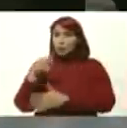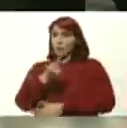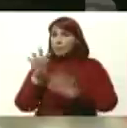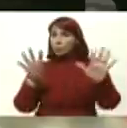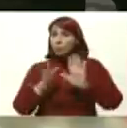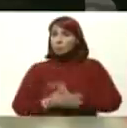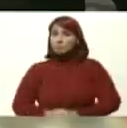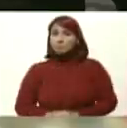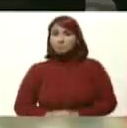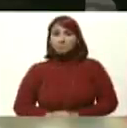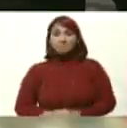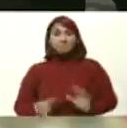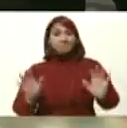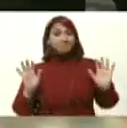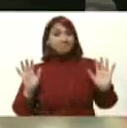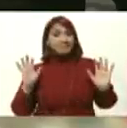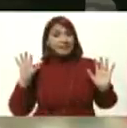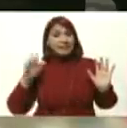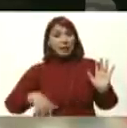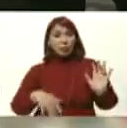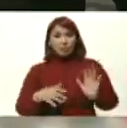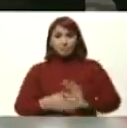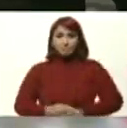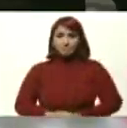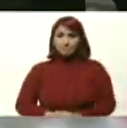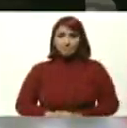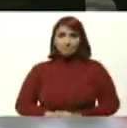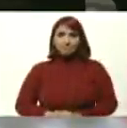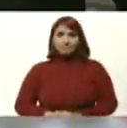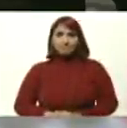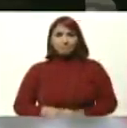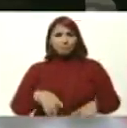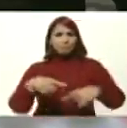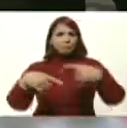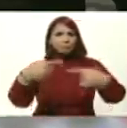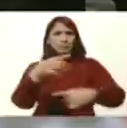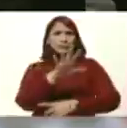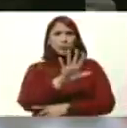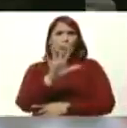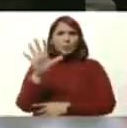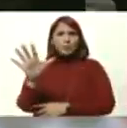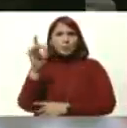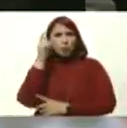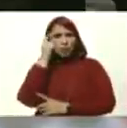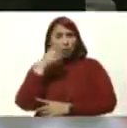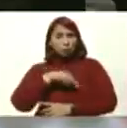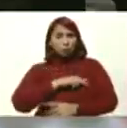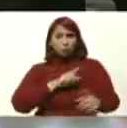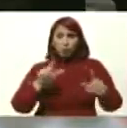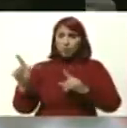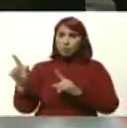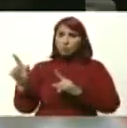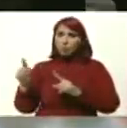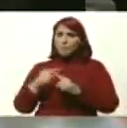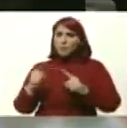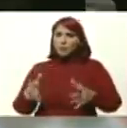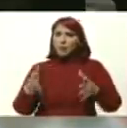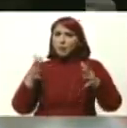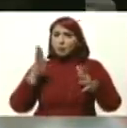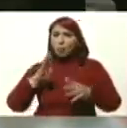29, naguará, dentro de 55 días, ya estamos preparados, listos para ganar,